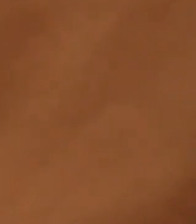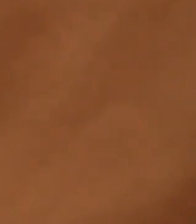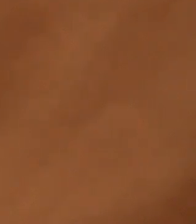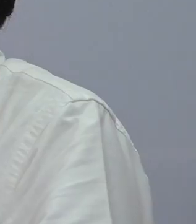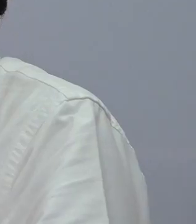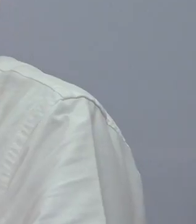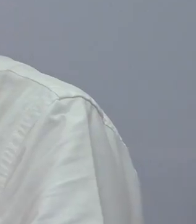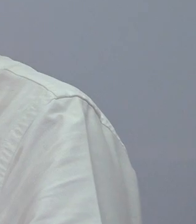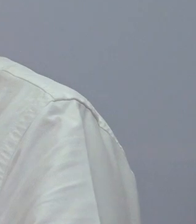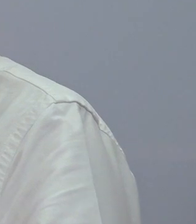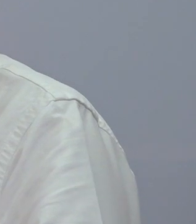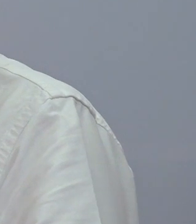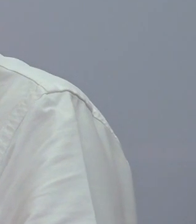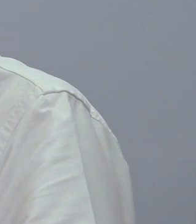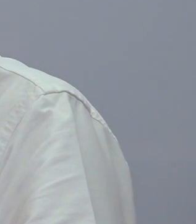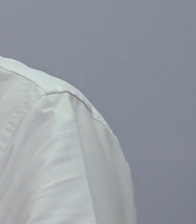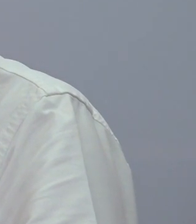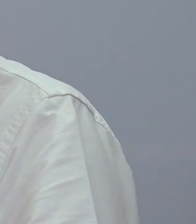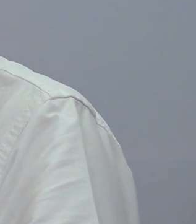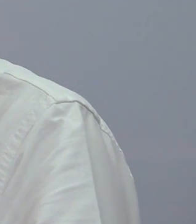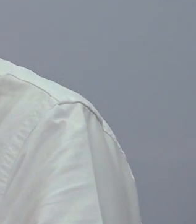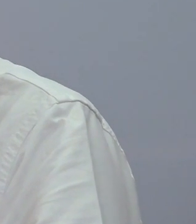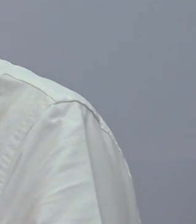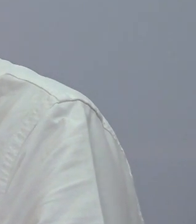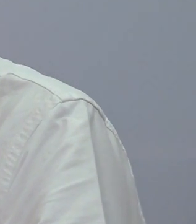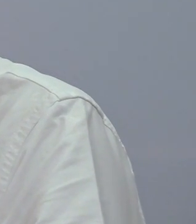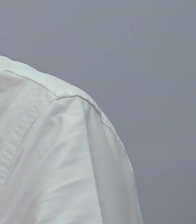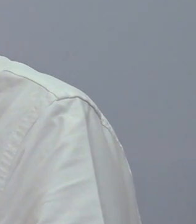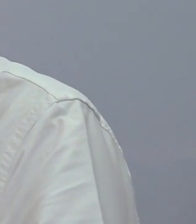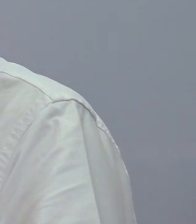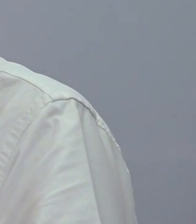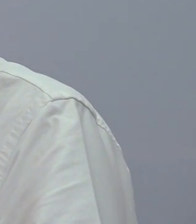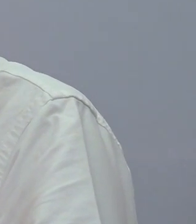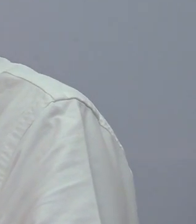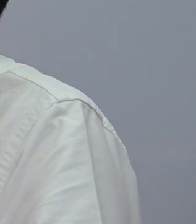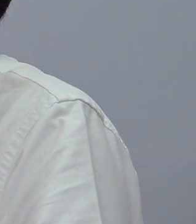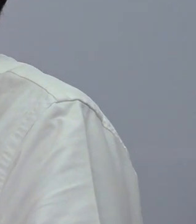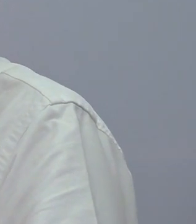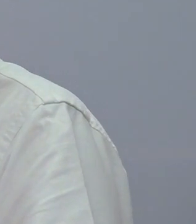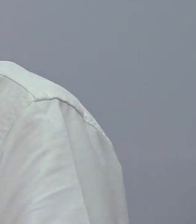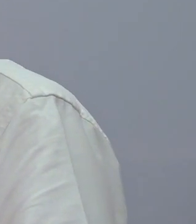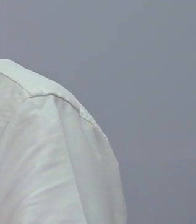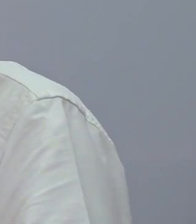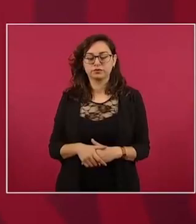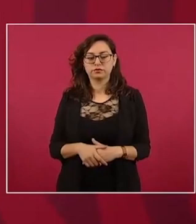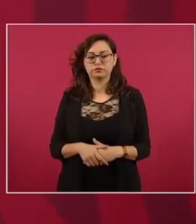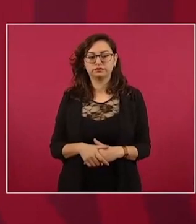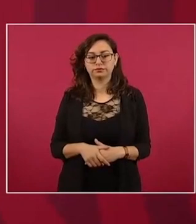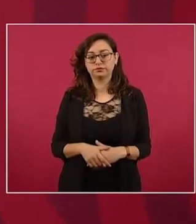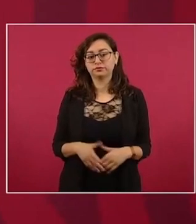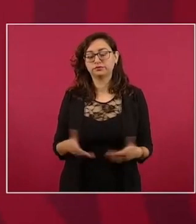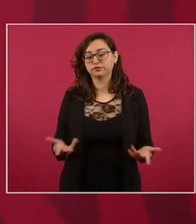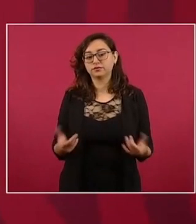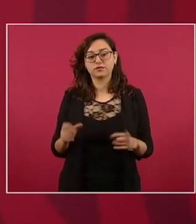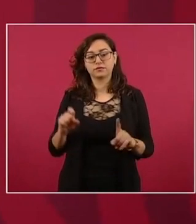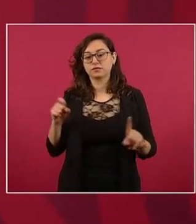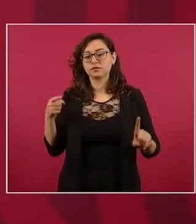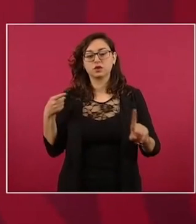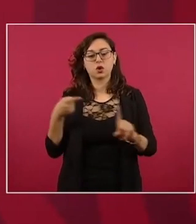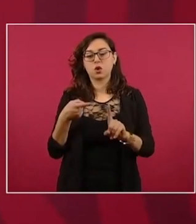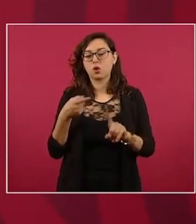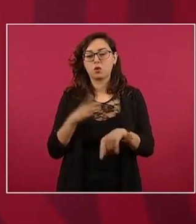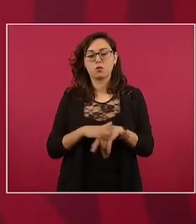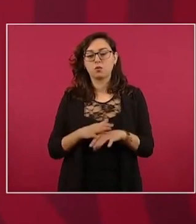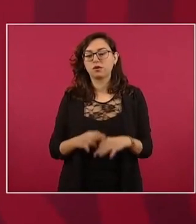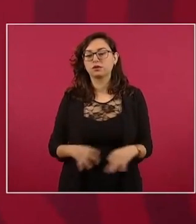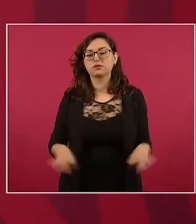Gobea Arcos, señaló que este optimismo se basa en el hecho de que el gobierno del presidente Andrés Manuel López Obrador ha significado una decepción